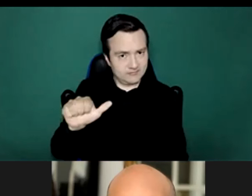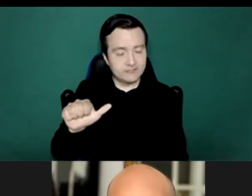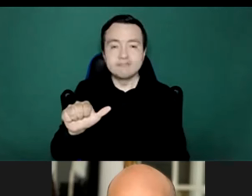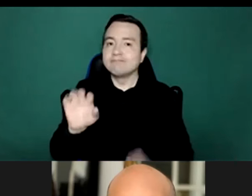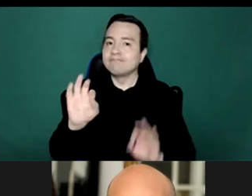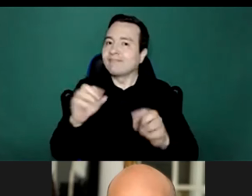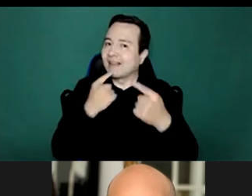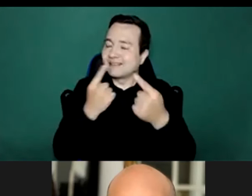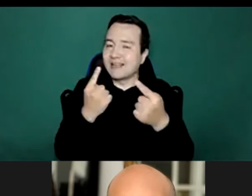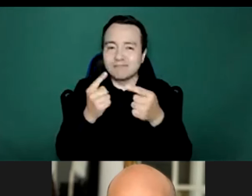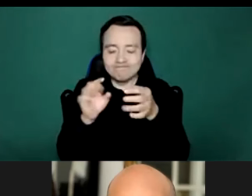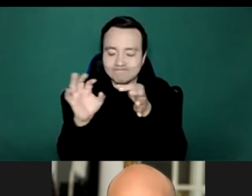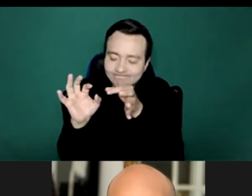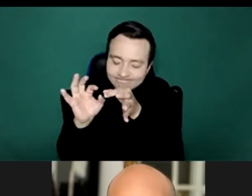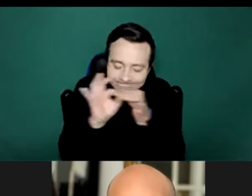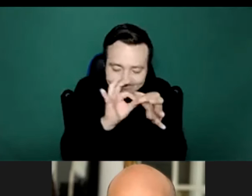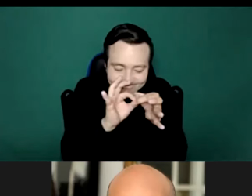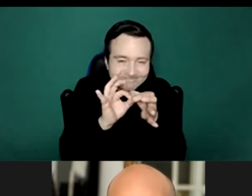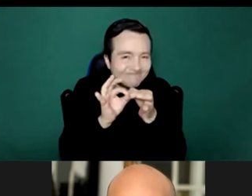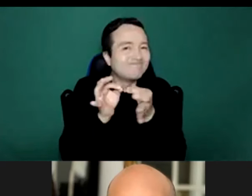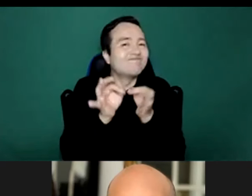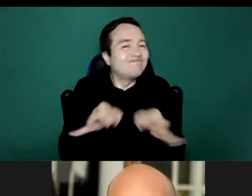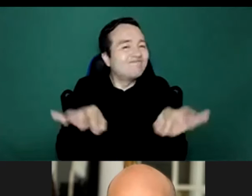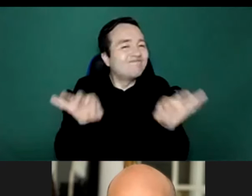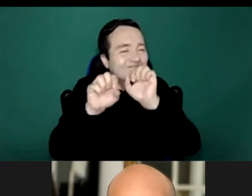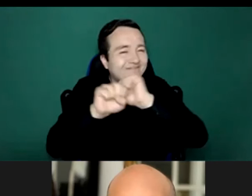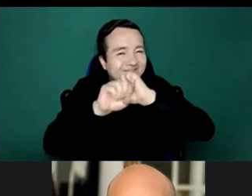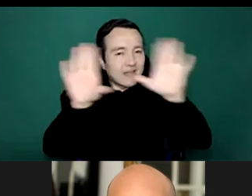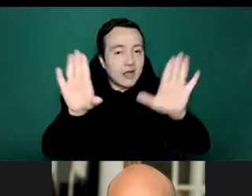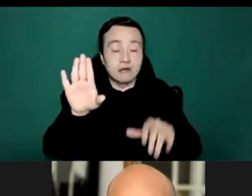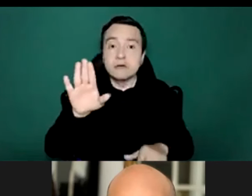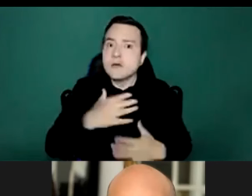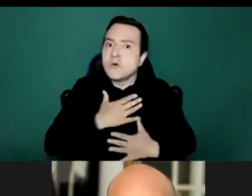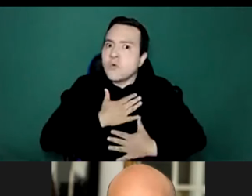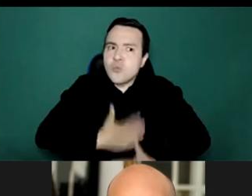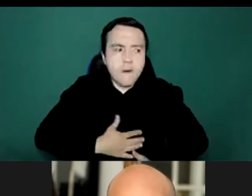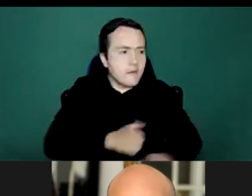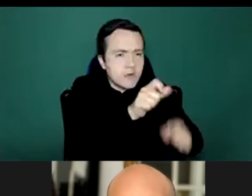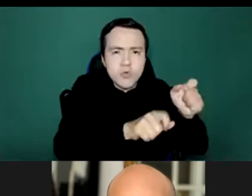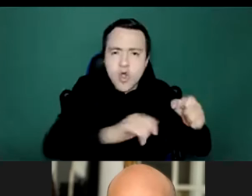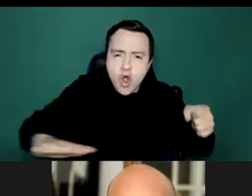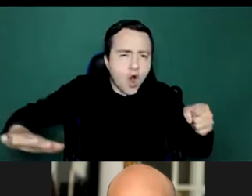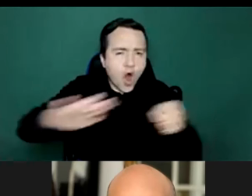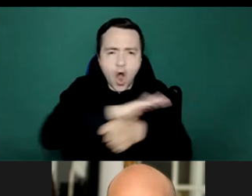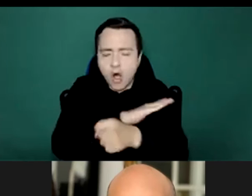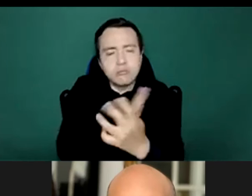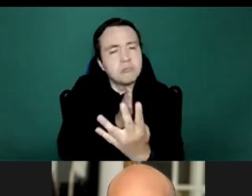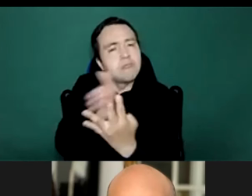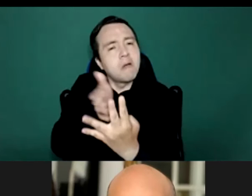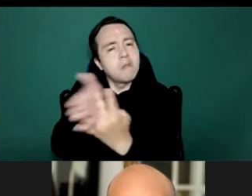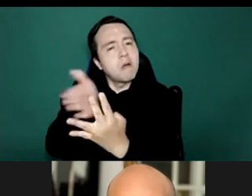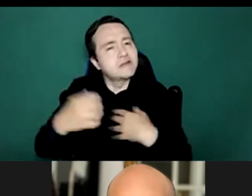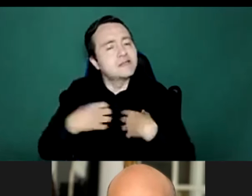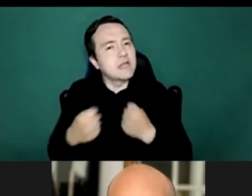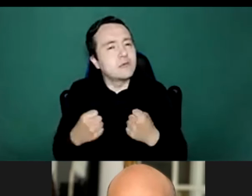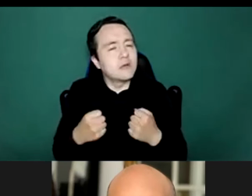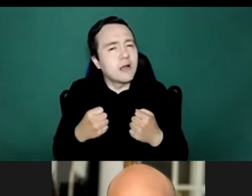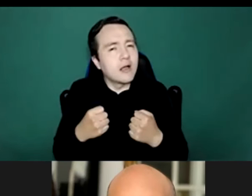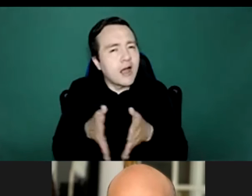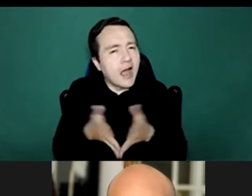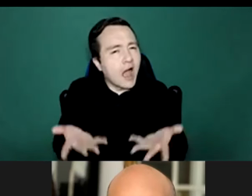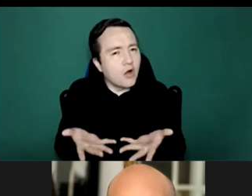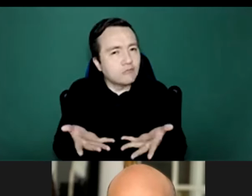entre nuestra búsqueda de acceso universal a la salud y cobertura universal en base a la estrategia de atención primaria,